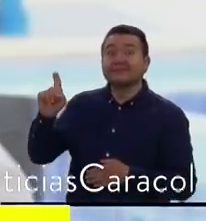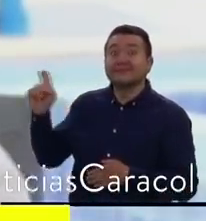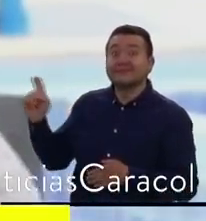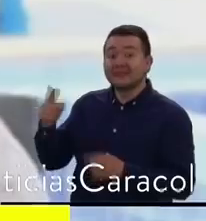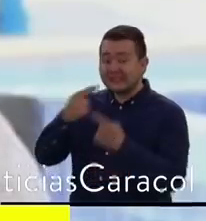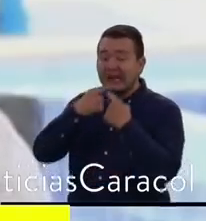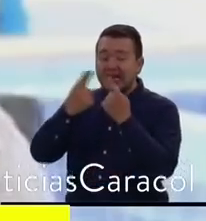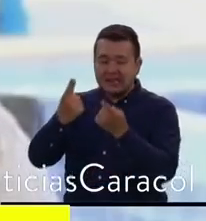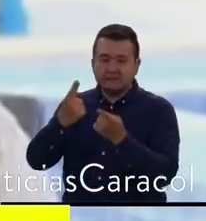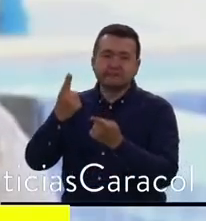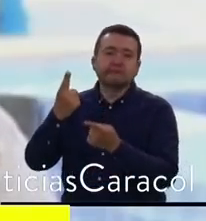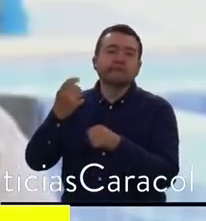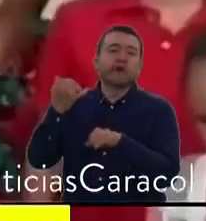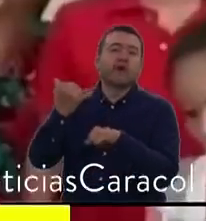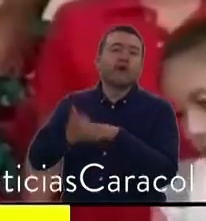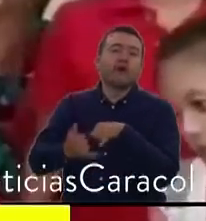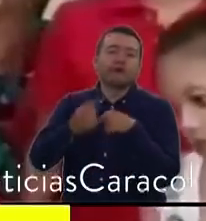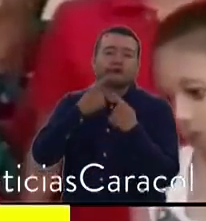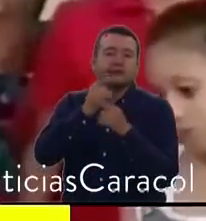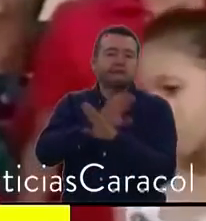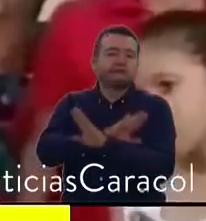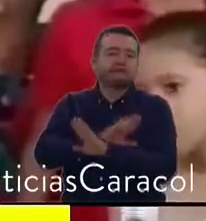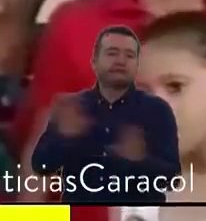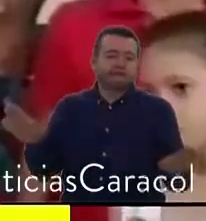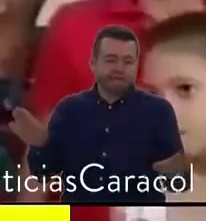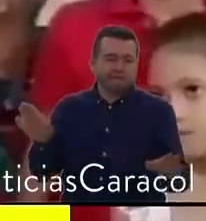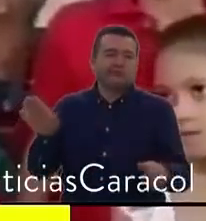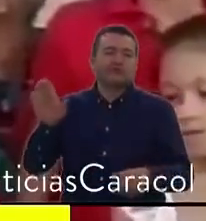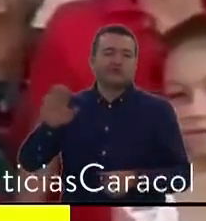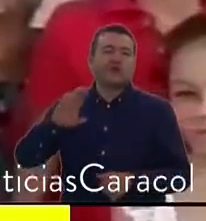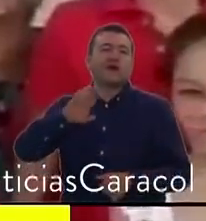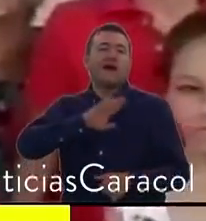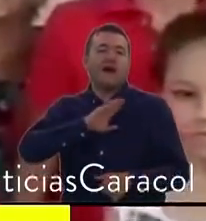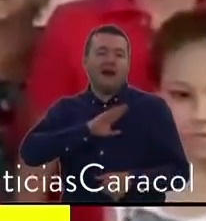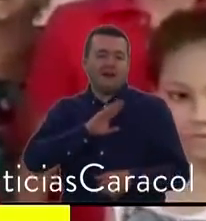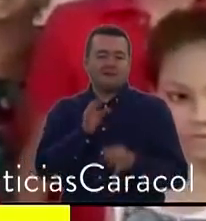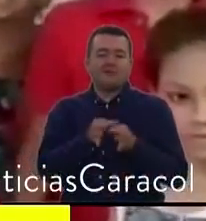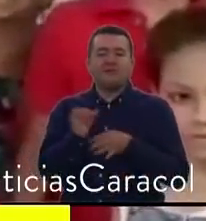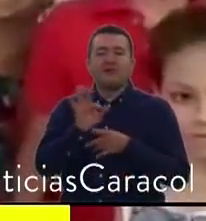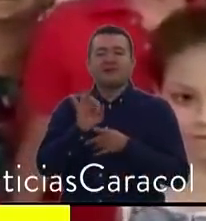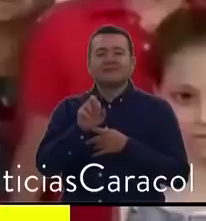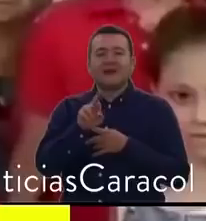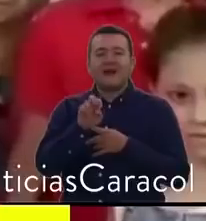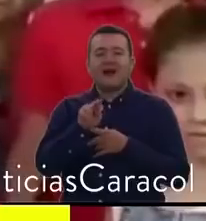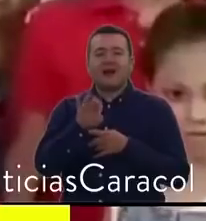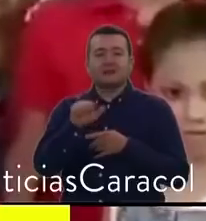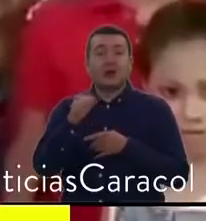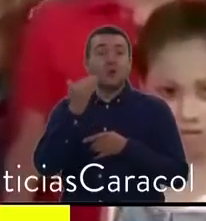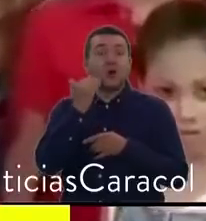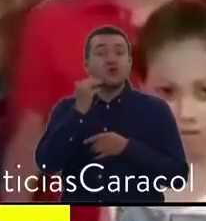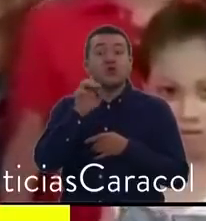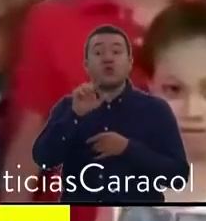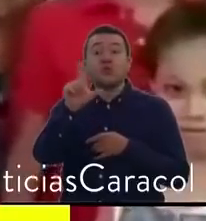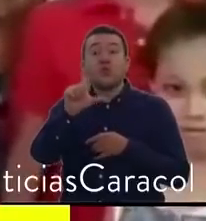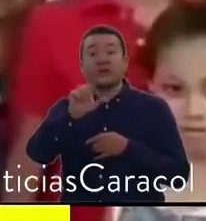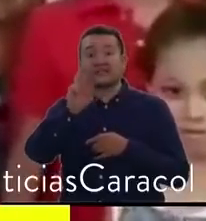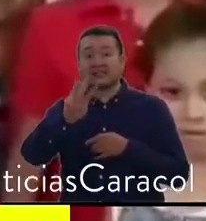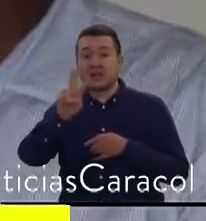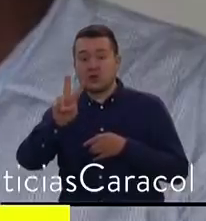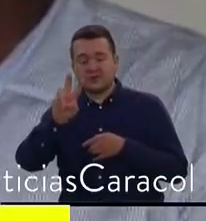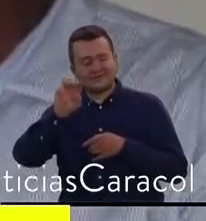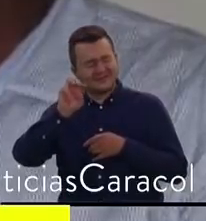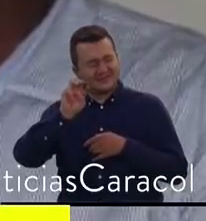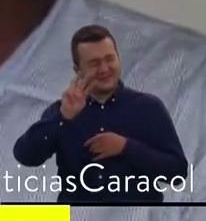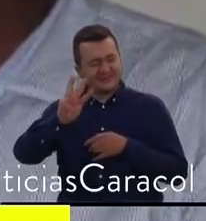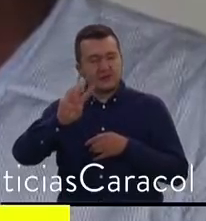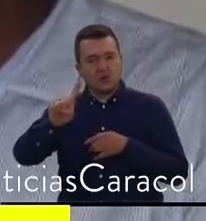Miguel Ángel Gómez, alcalde de Tarazá, Antioquia, luego de resultar positivo para COVID-19 el lunes 31 de agosto, aunque luchó por su